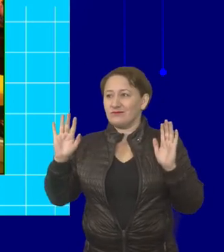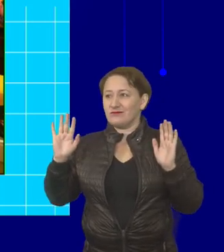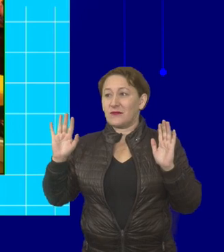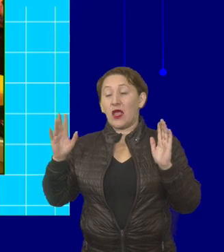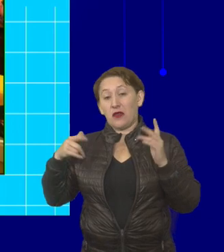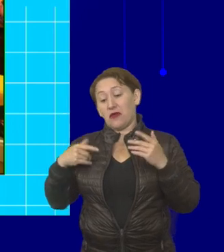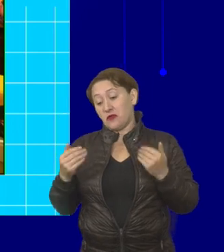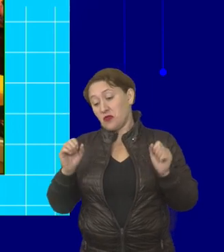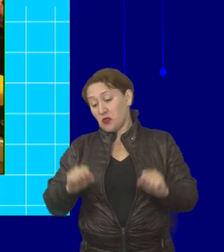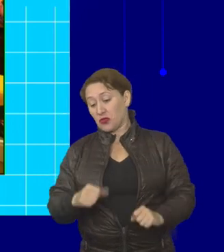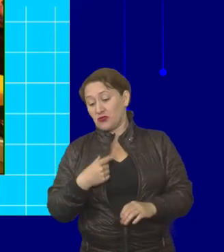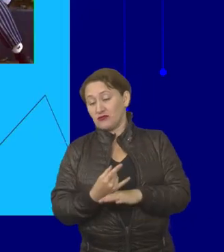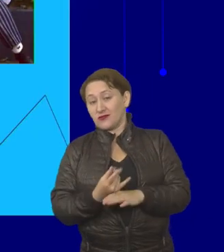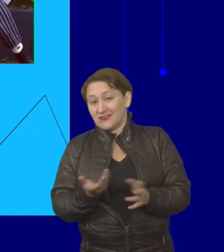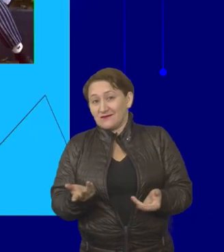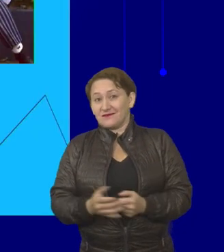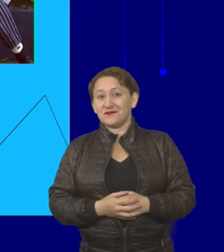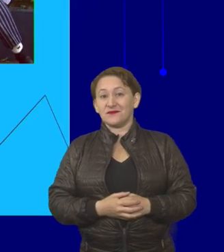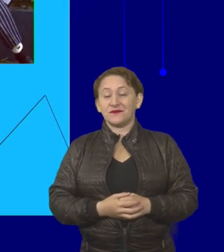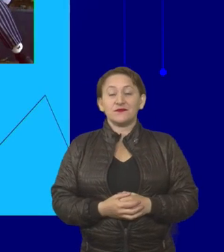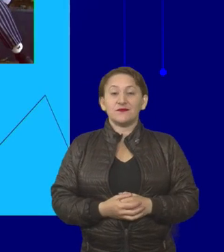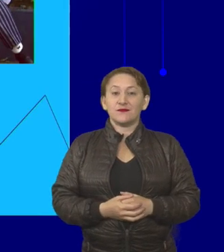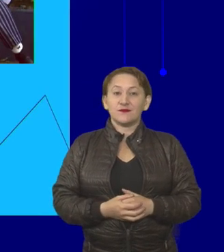un puente de eso.